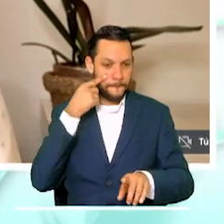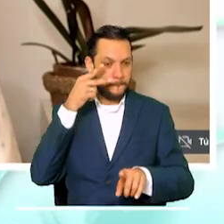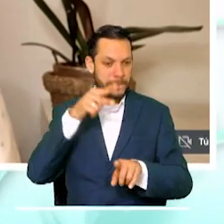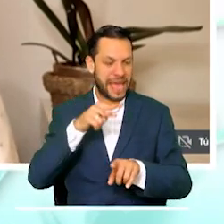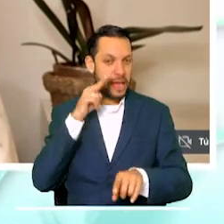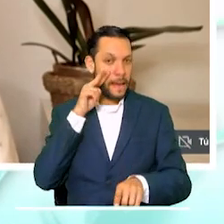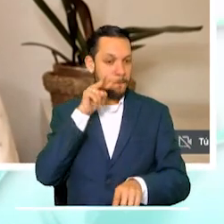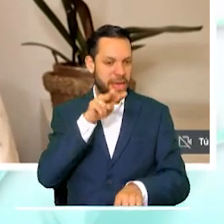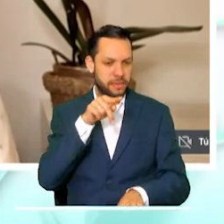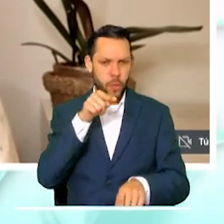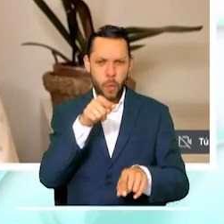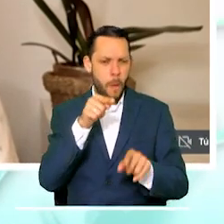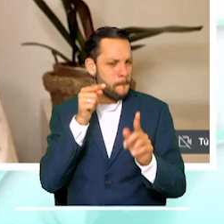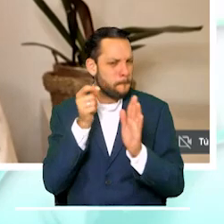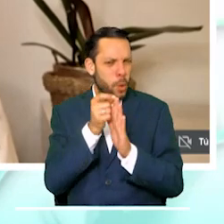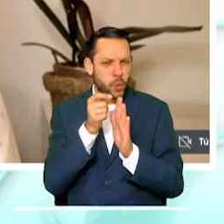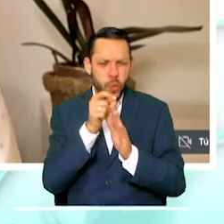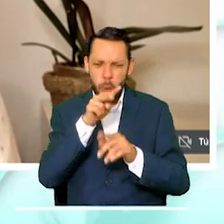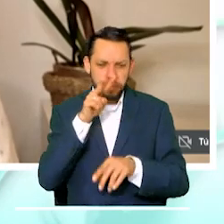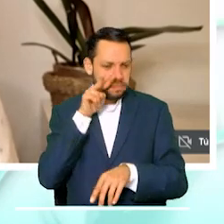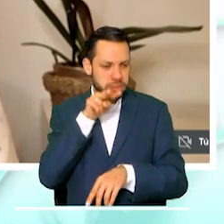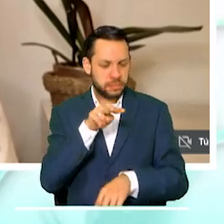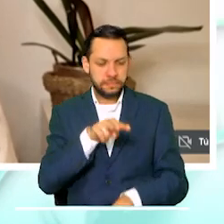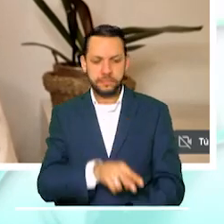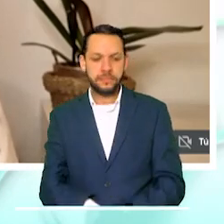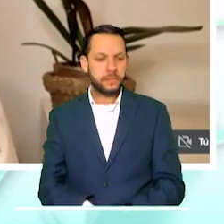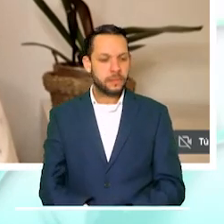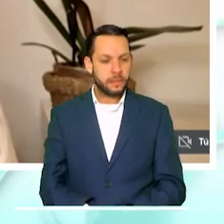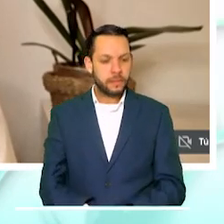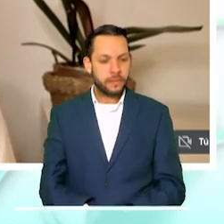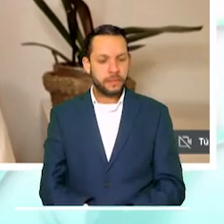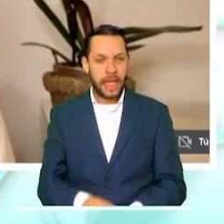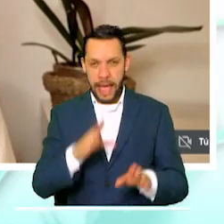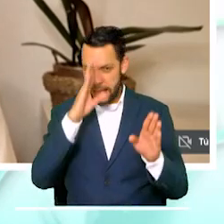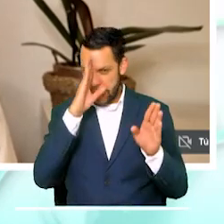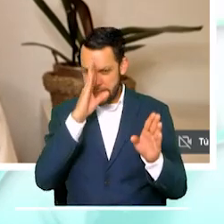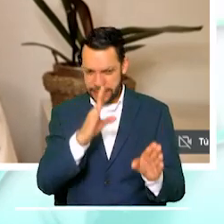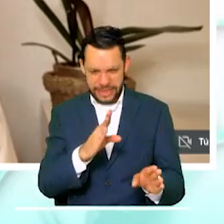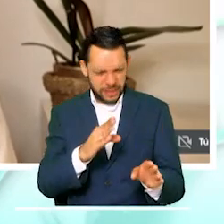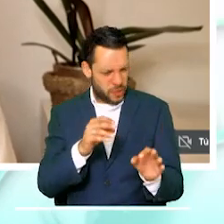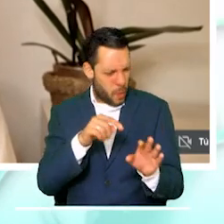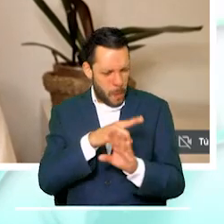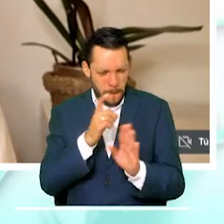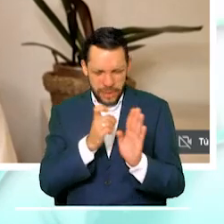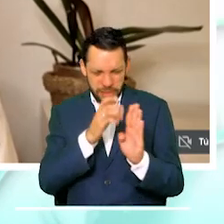sin buscar nada específico en el suelo, simplemente fijando la mirada.